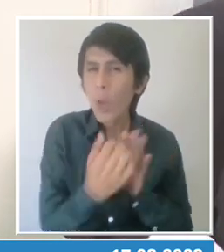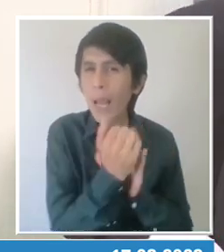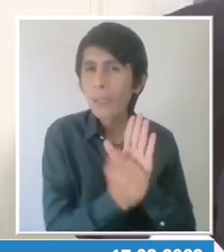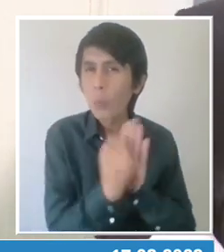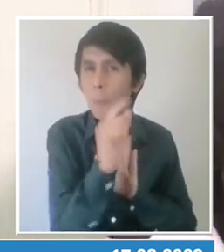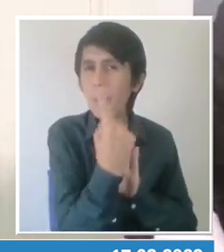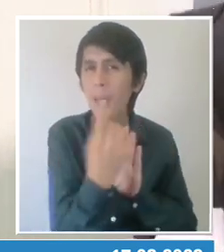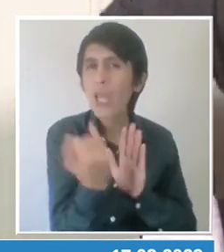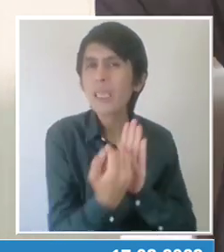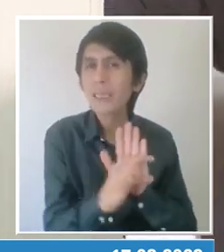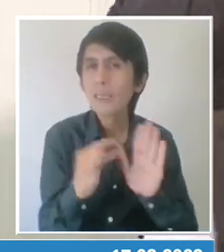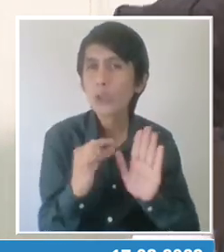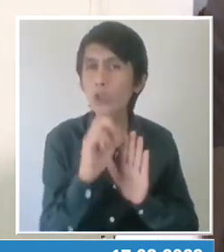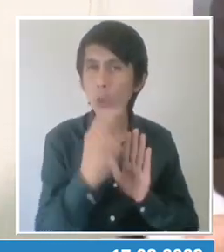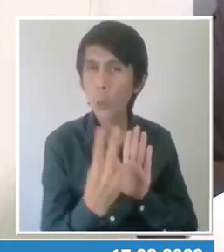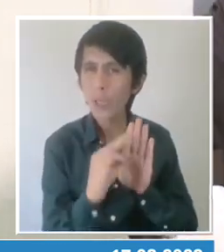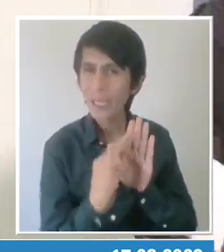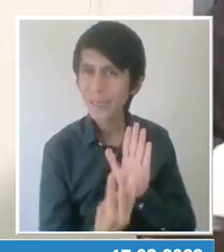de la Constitución.